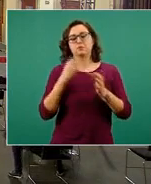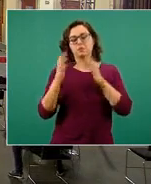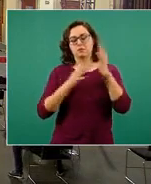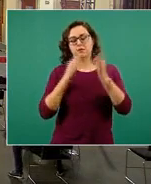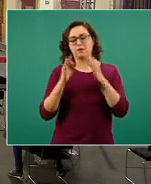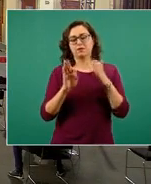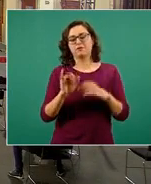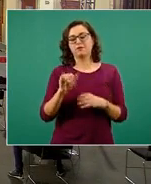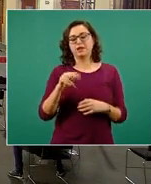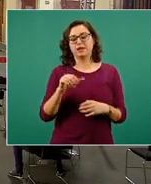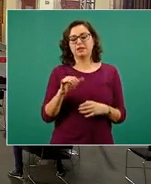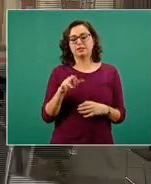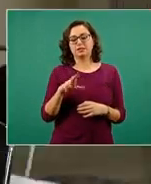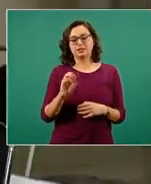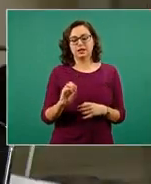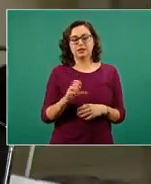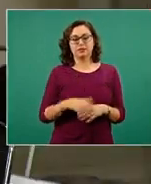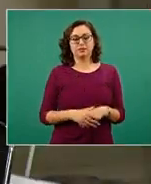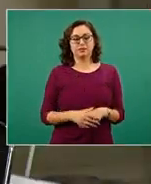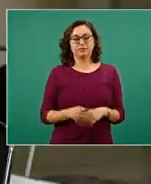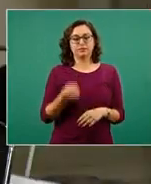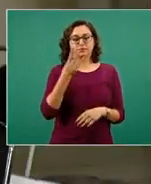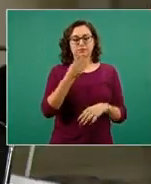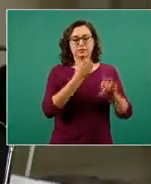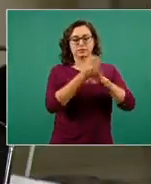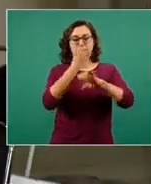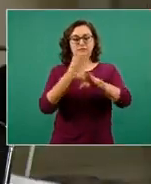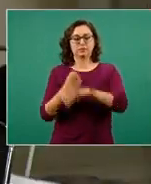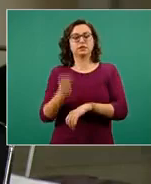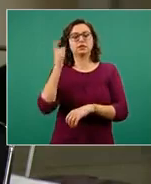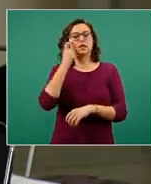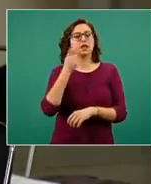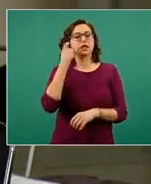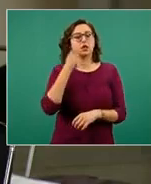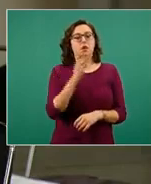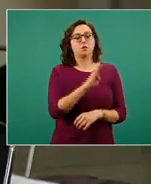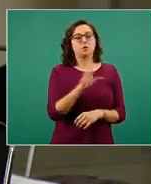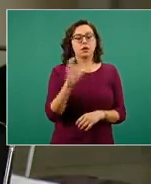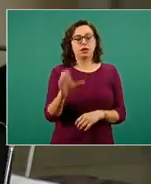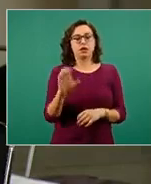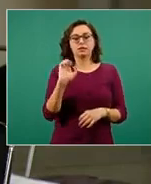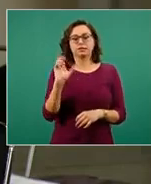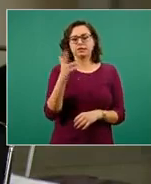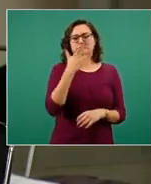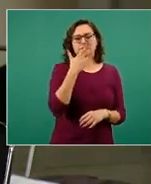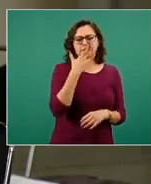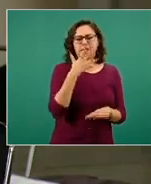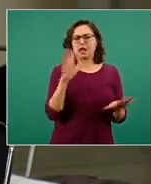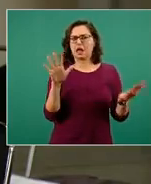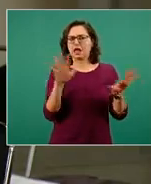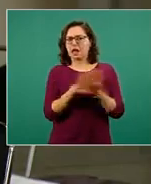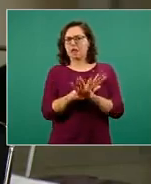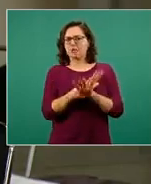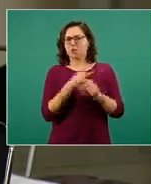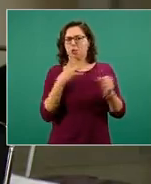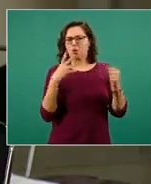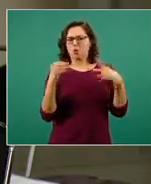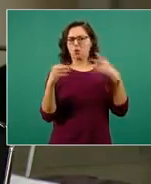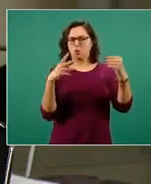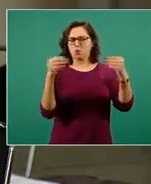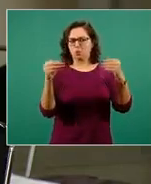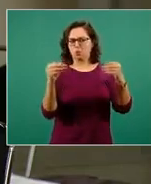el alza de casos en 3 estados, Guerrero, Baja California Sur y también Chihuahua. ¿Podemos entender esto como